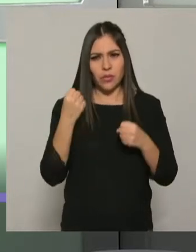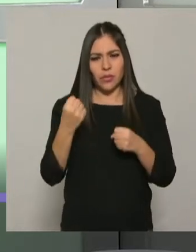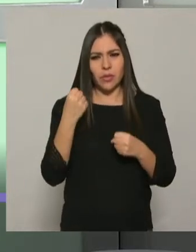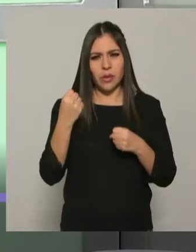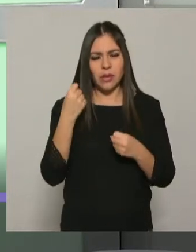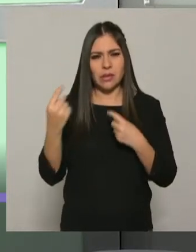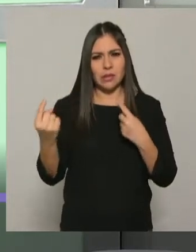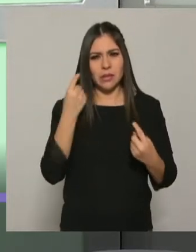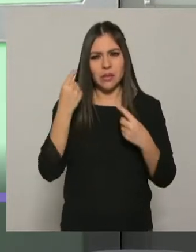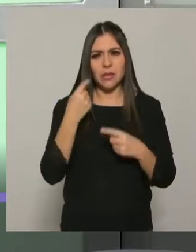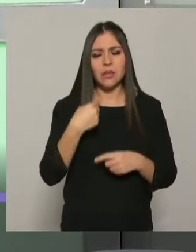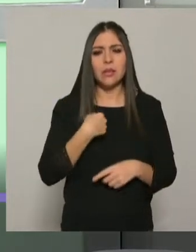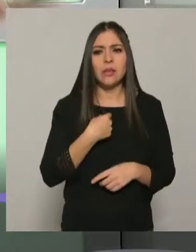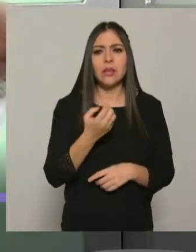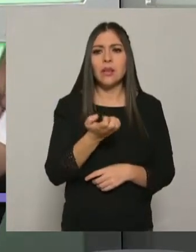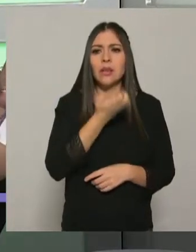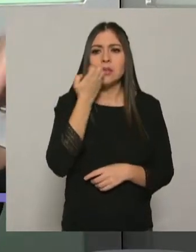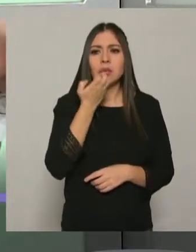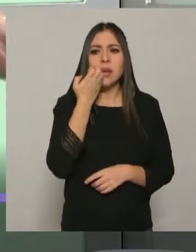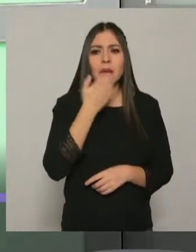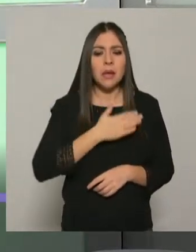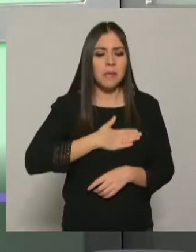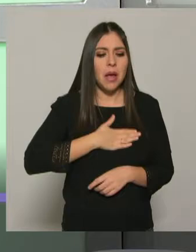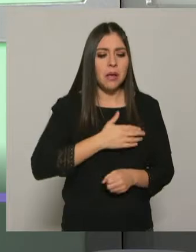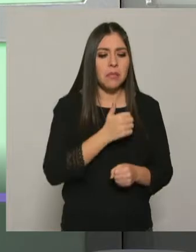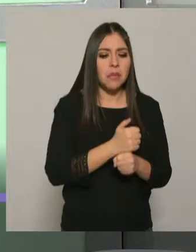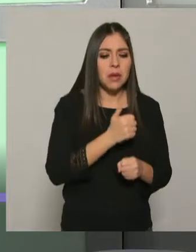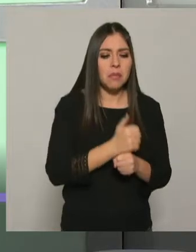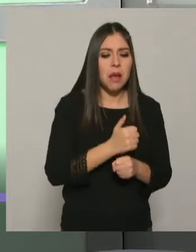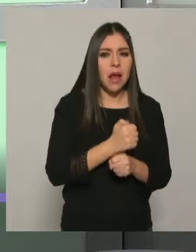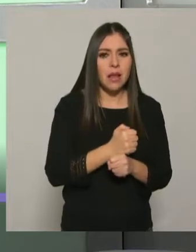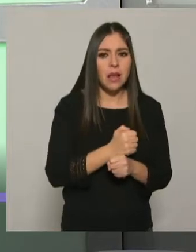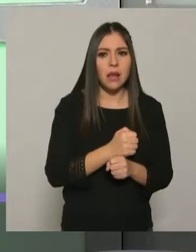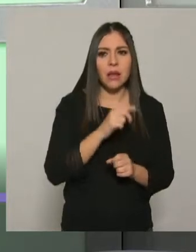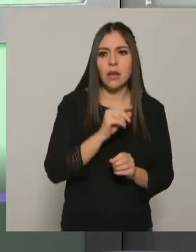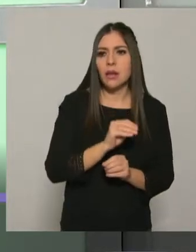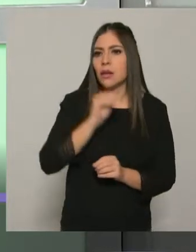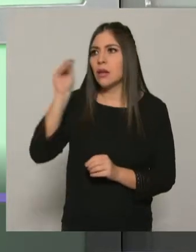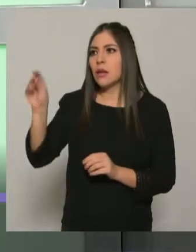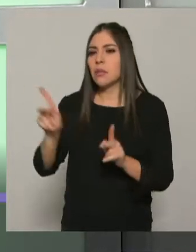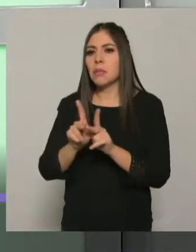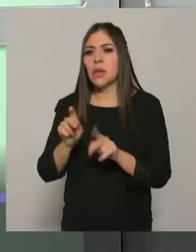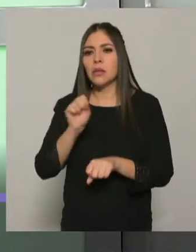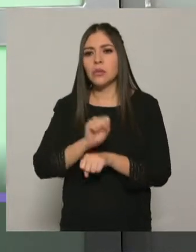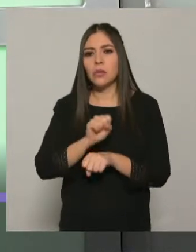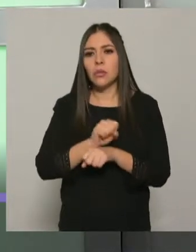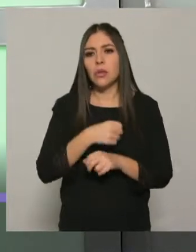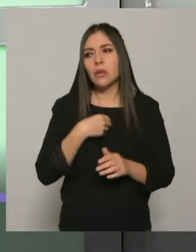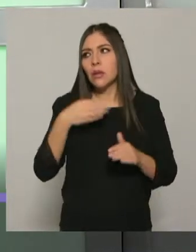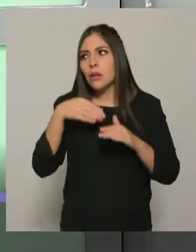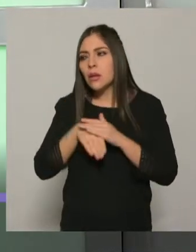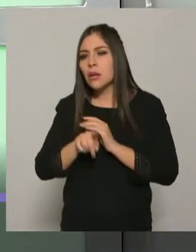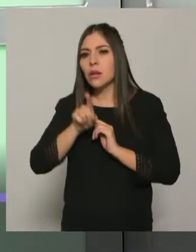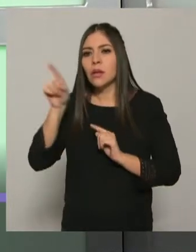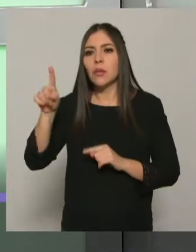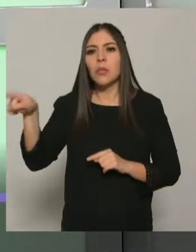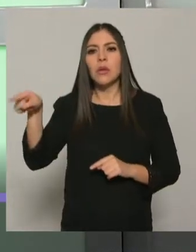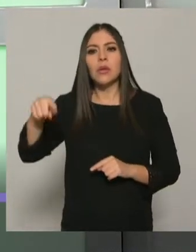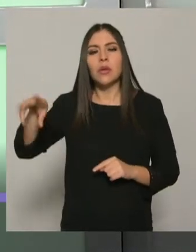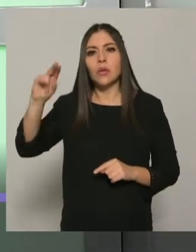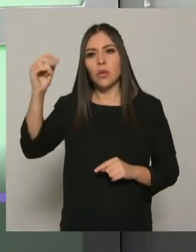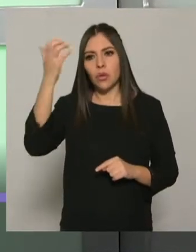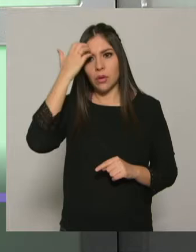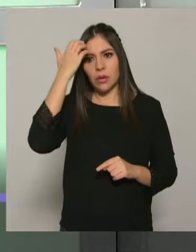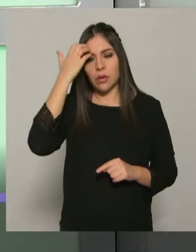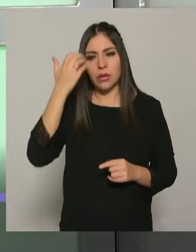baño de la primaria, al patio de la secundaria, porque ahí, entre paréntesis, nadie me conocía. Y precisamente el problema que lo